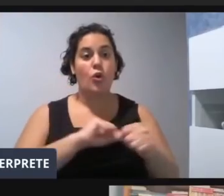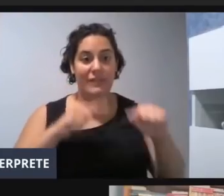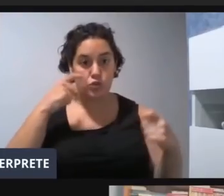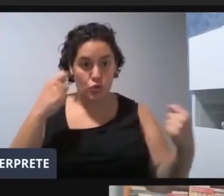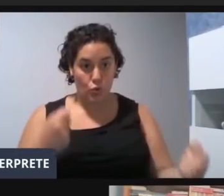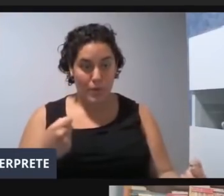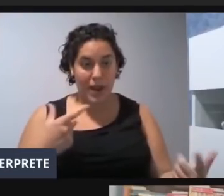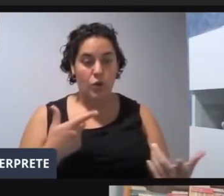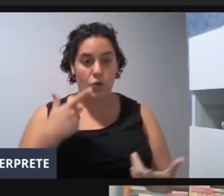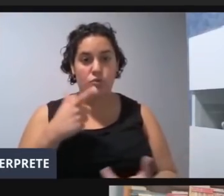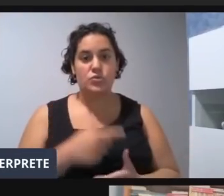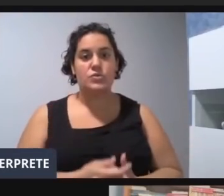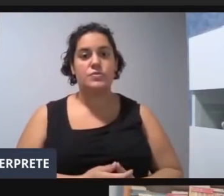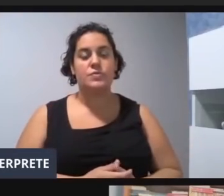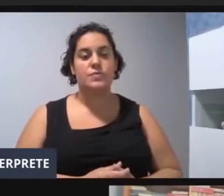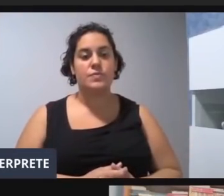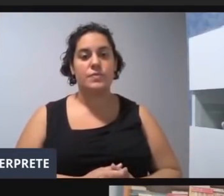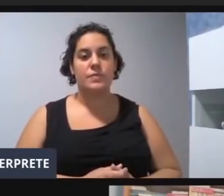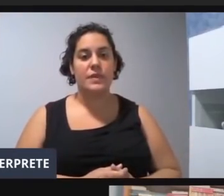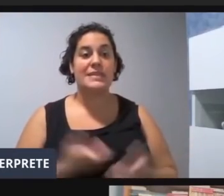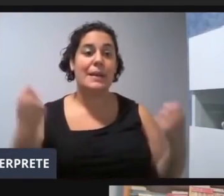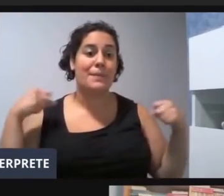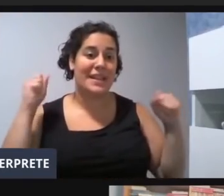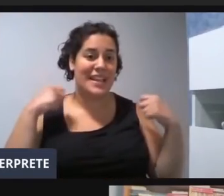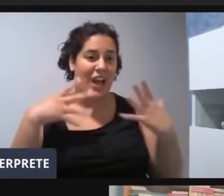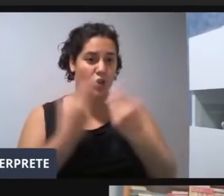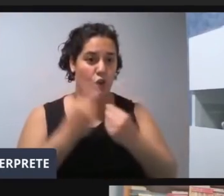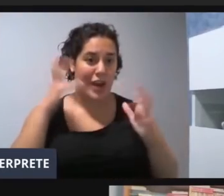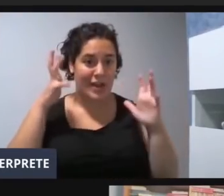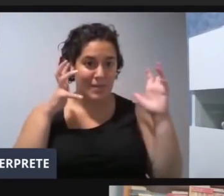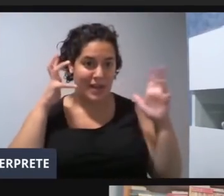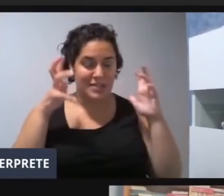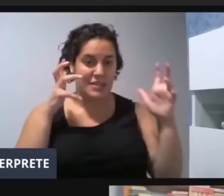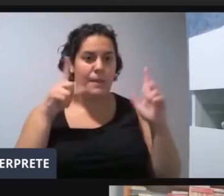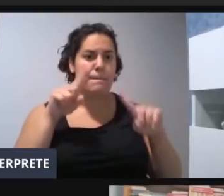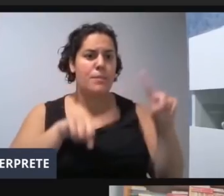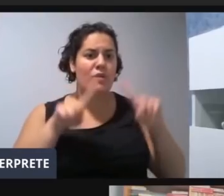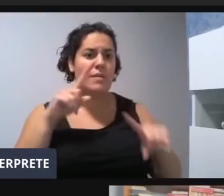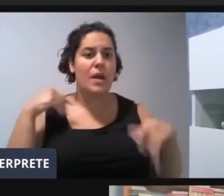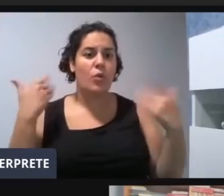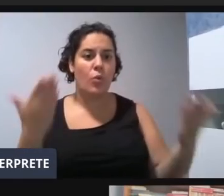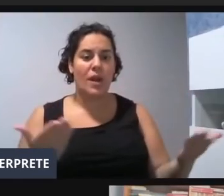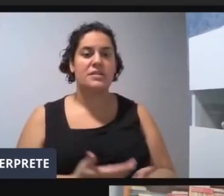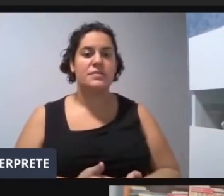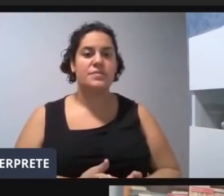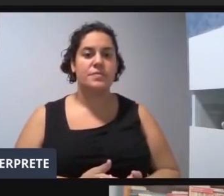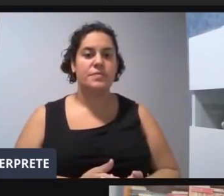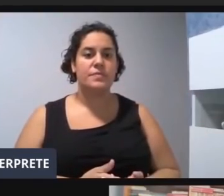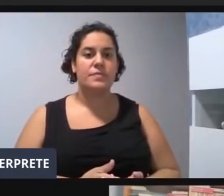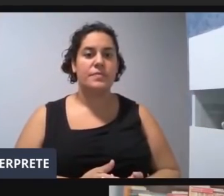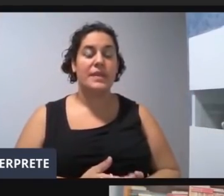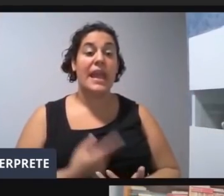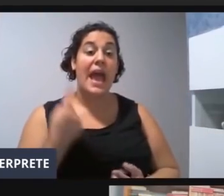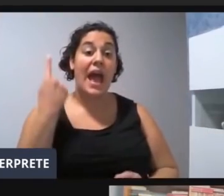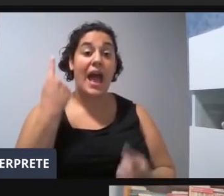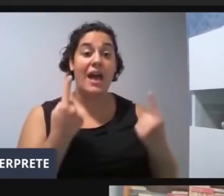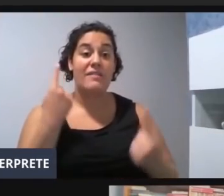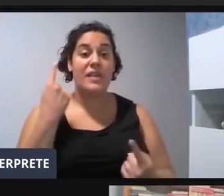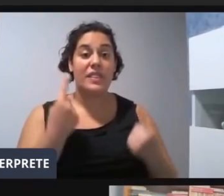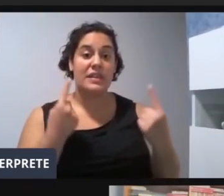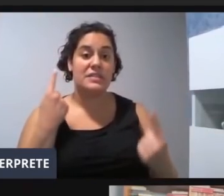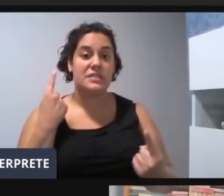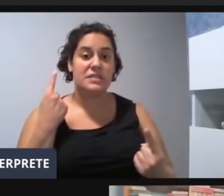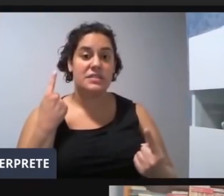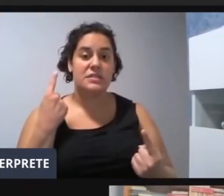en ensayos de animales, el problema que tienen es que en algunas combinaciones y en algunos casos en concreto, que no están del